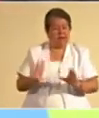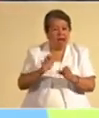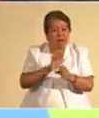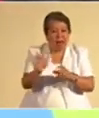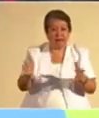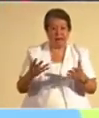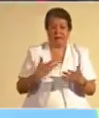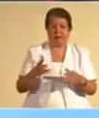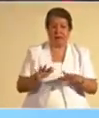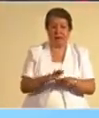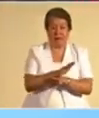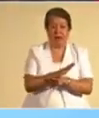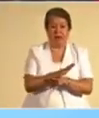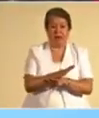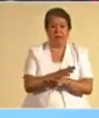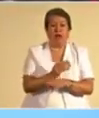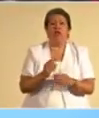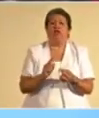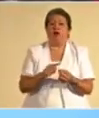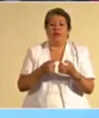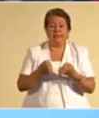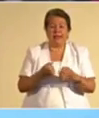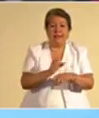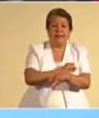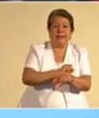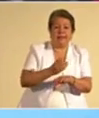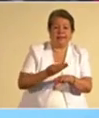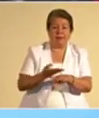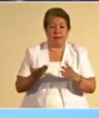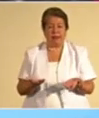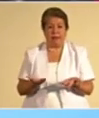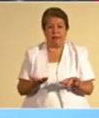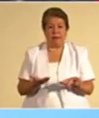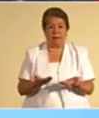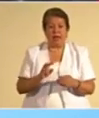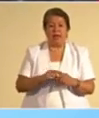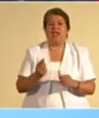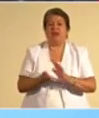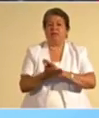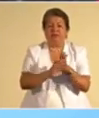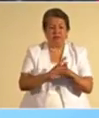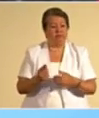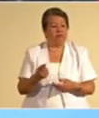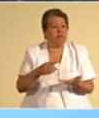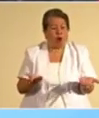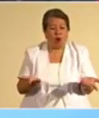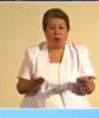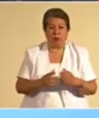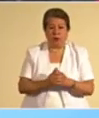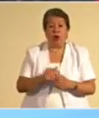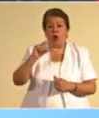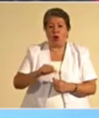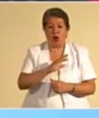Y aparte, ¿dónde está la sensibilidad? ¿En qué nos hemos convertido?